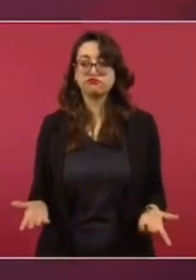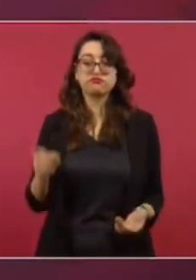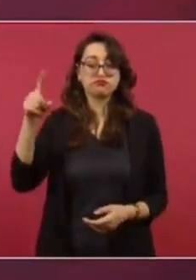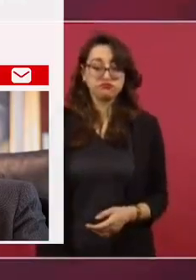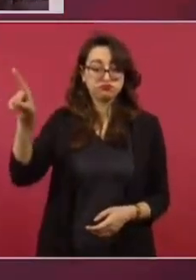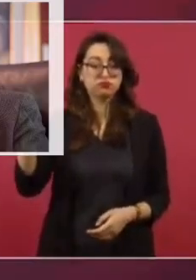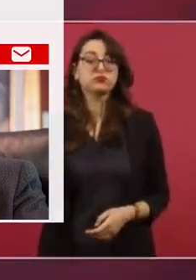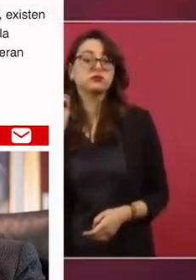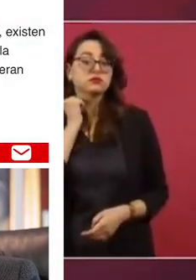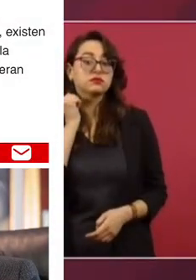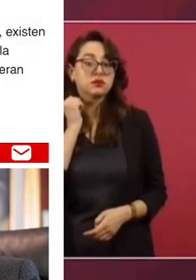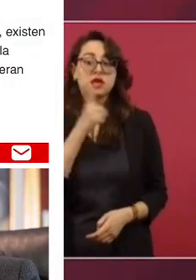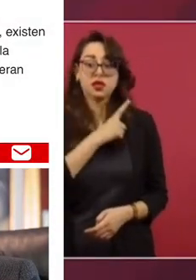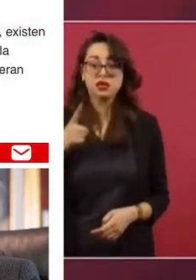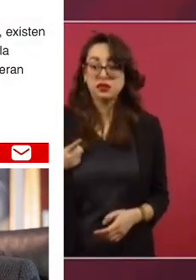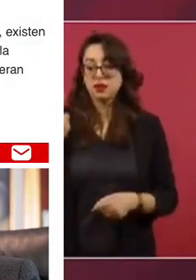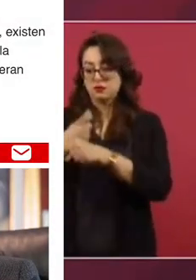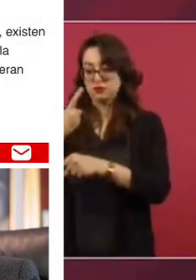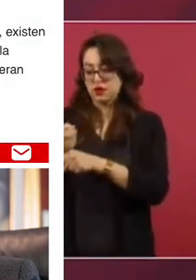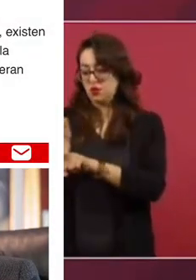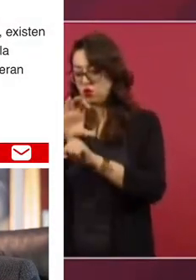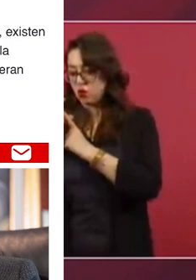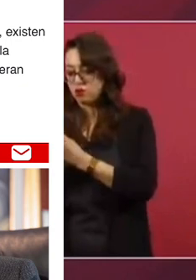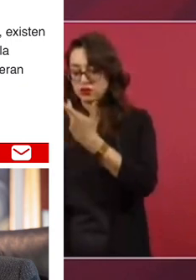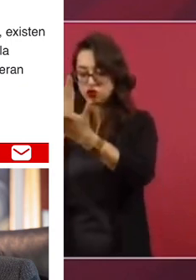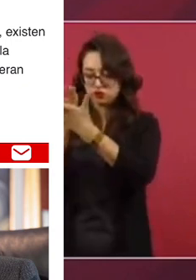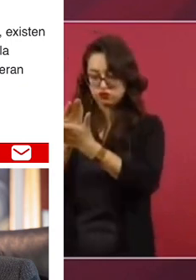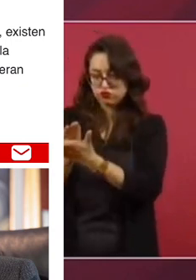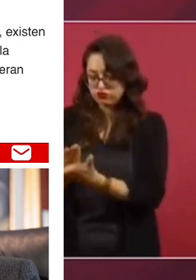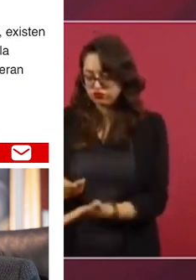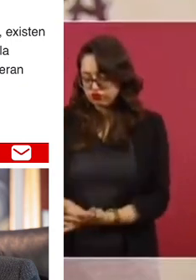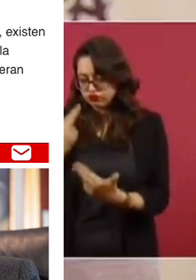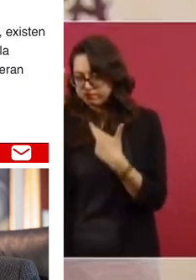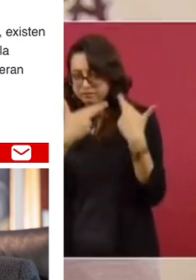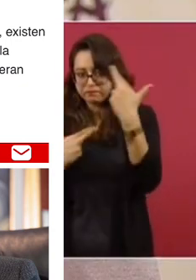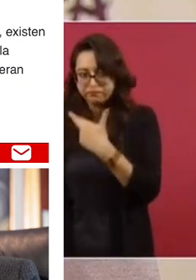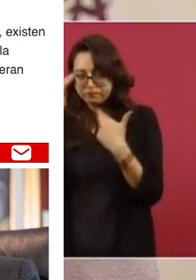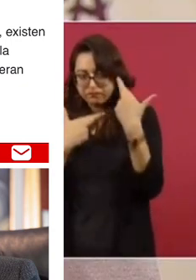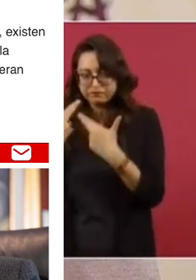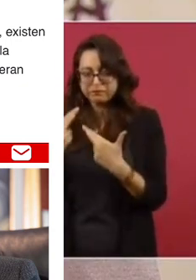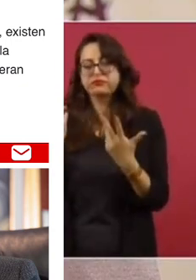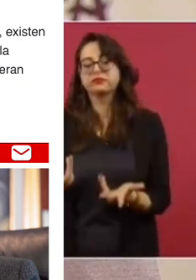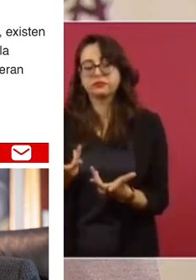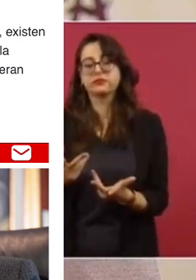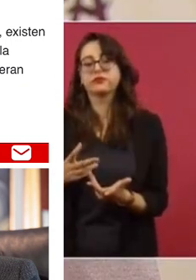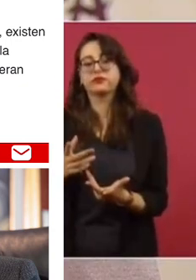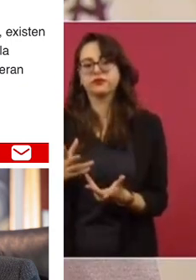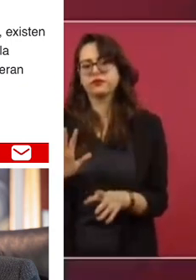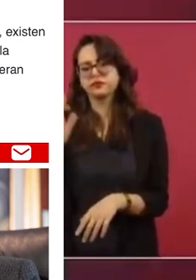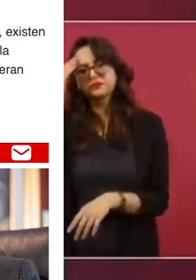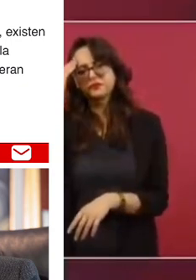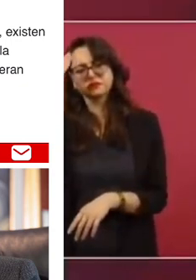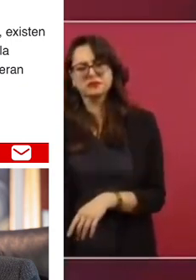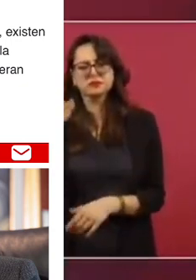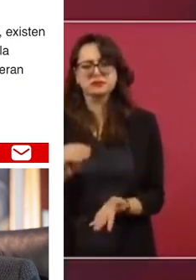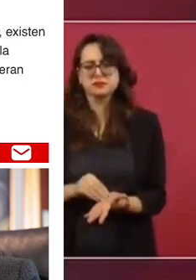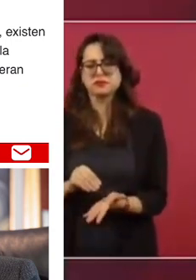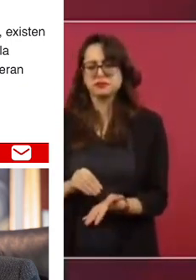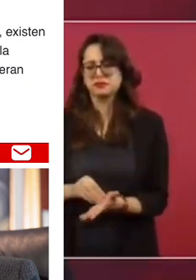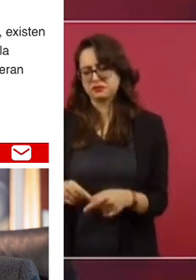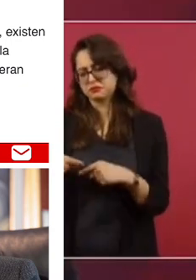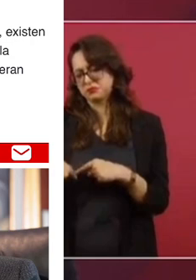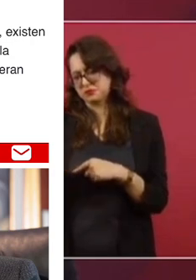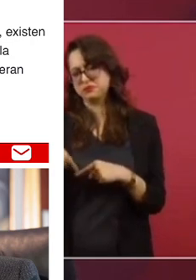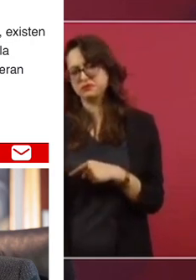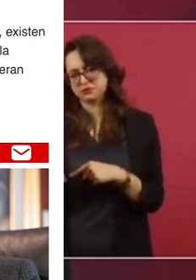República analizarán primero en comisiones las minutas que le han enviado la Cámara de Diputados. Hay tiempo durante los días que restan